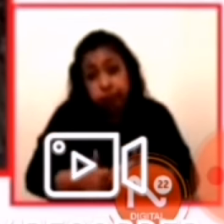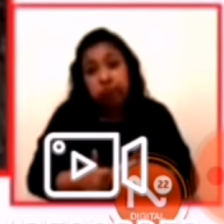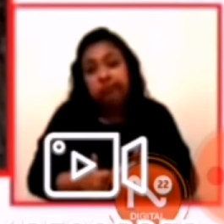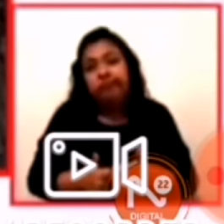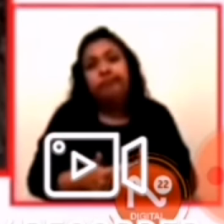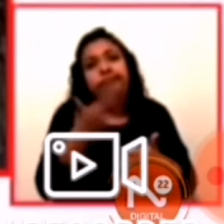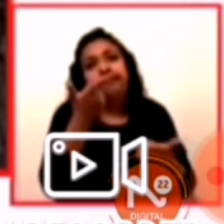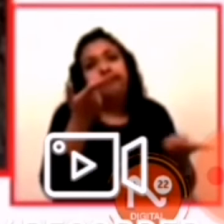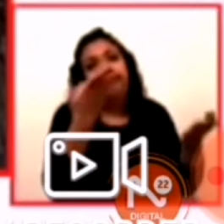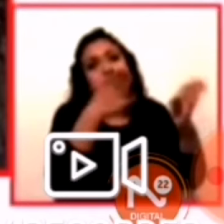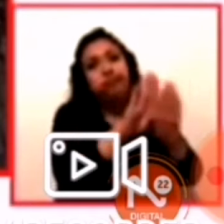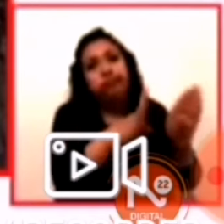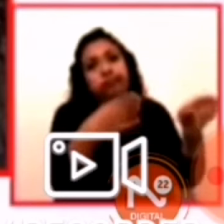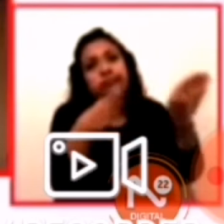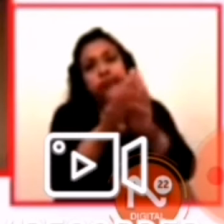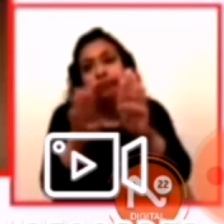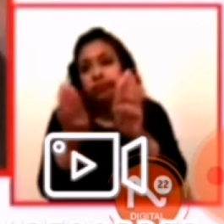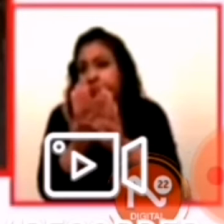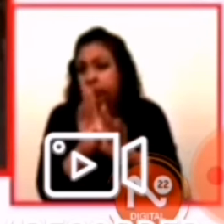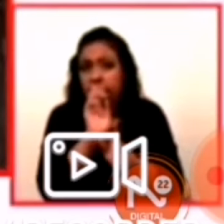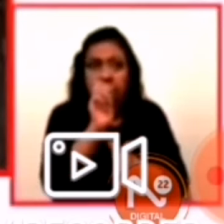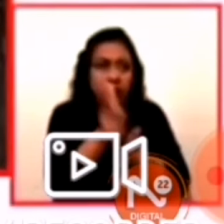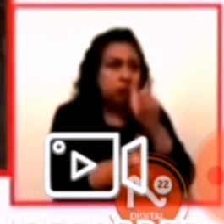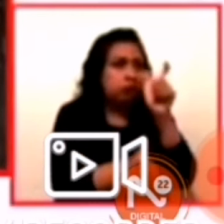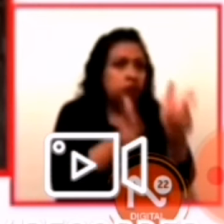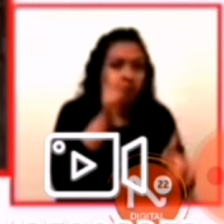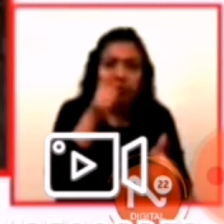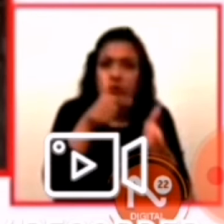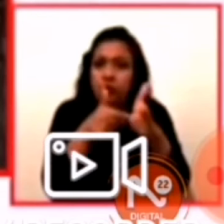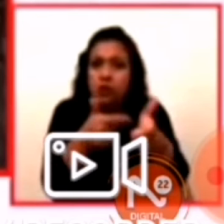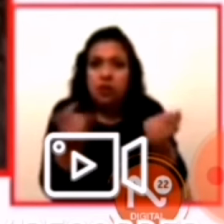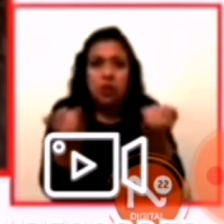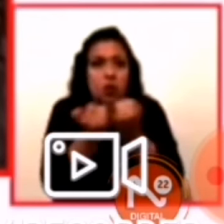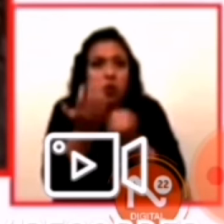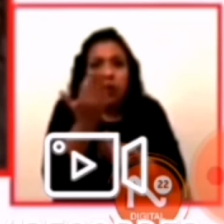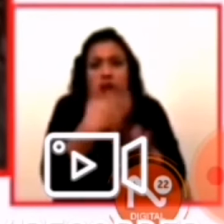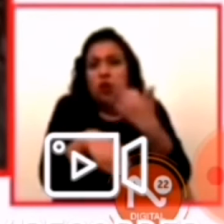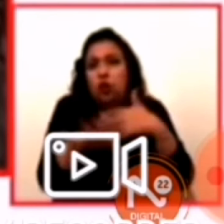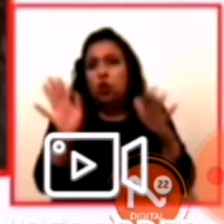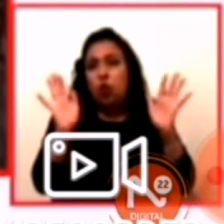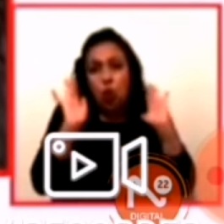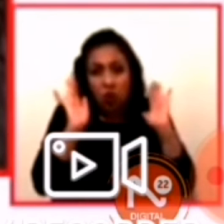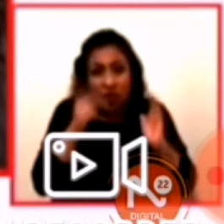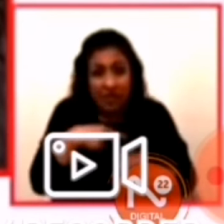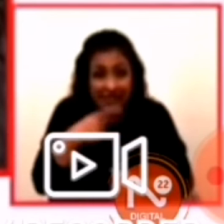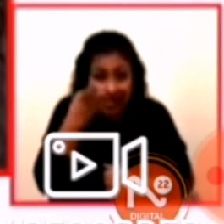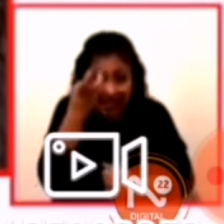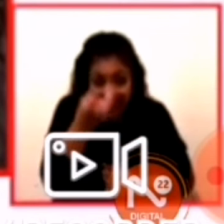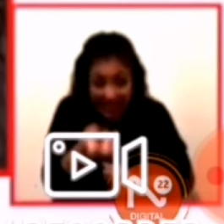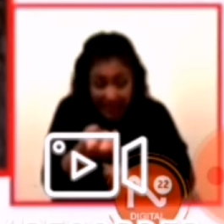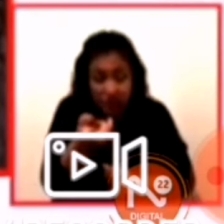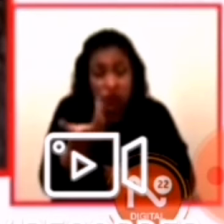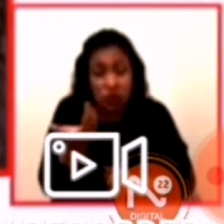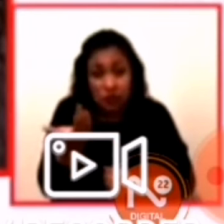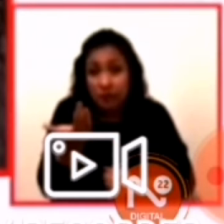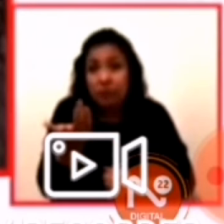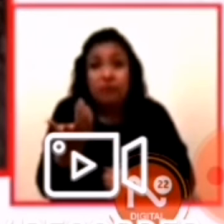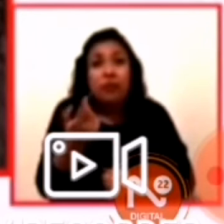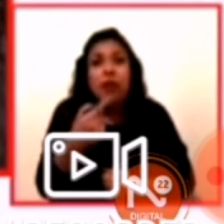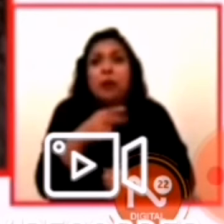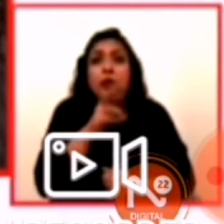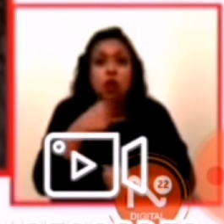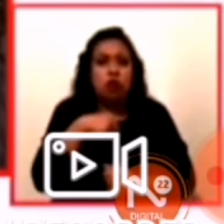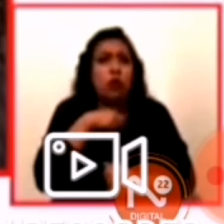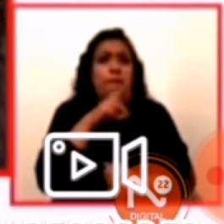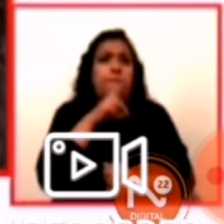cerrar, mantener gastos como todos los demás comercios. En ese sentido en particular, no estamos mejor que el